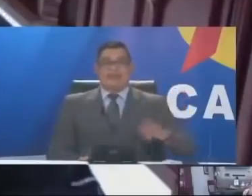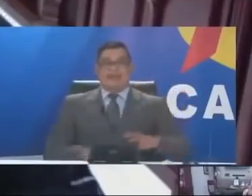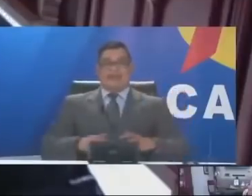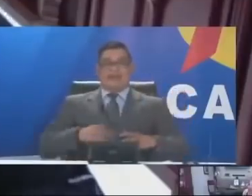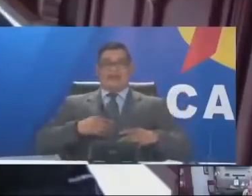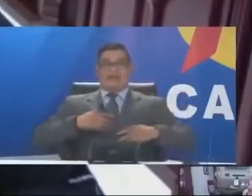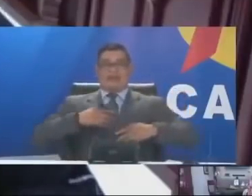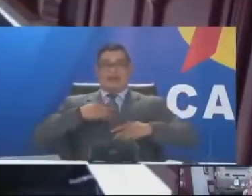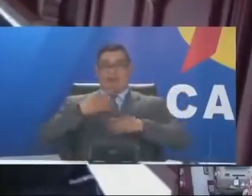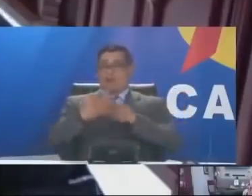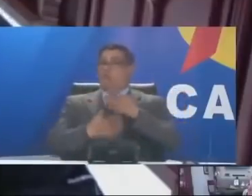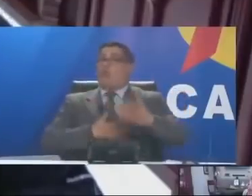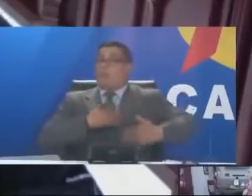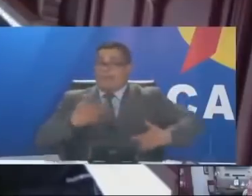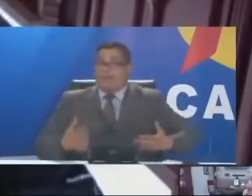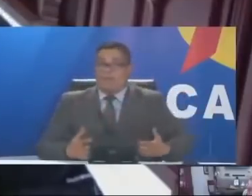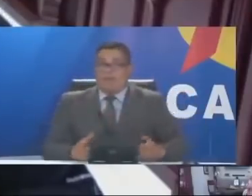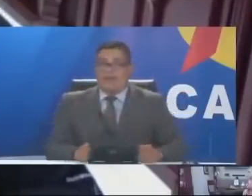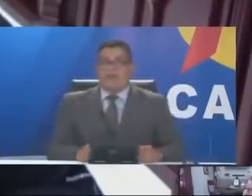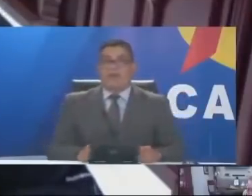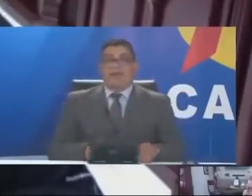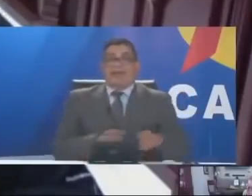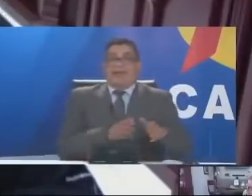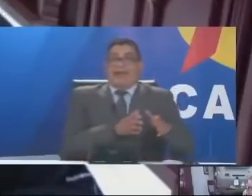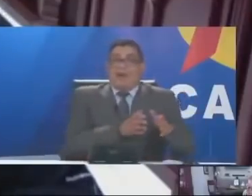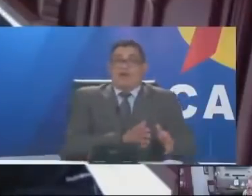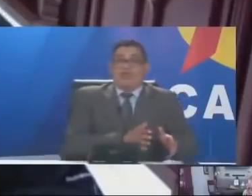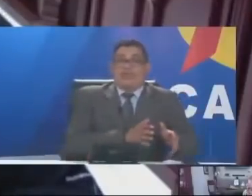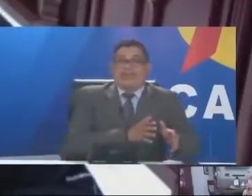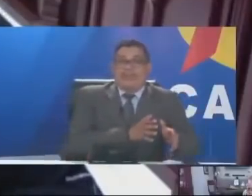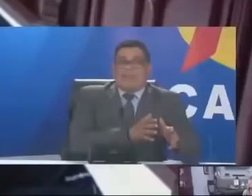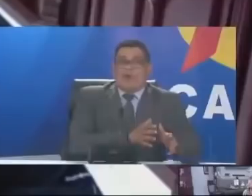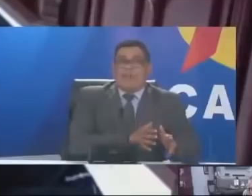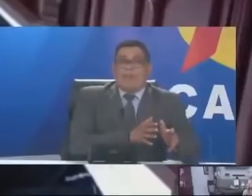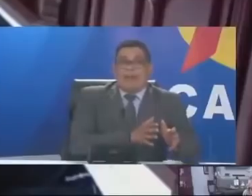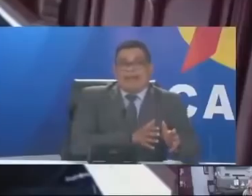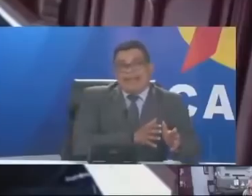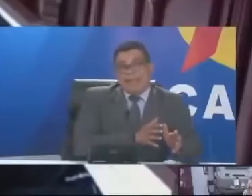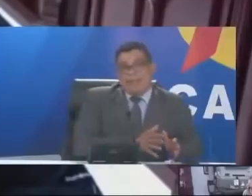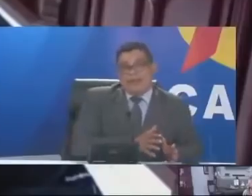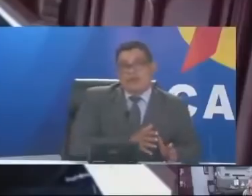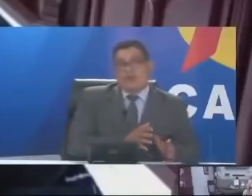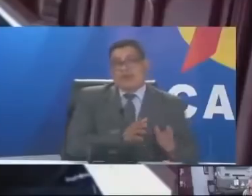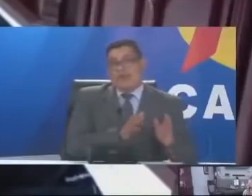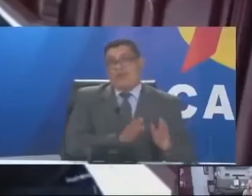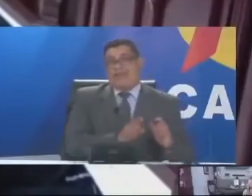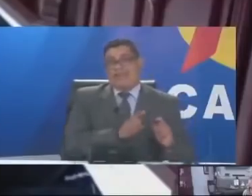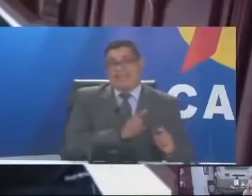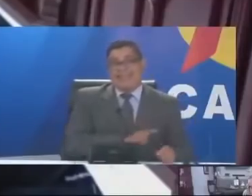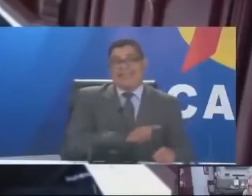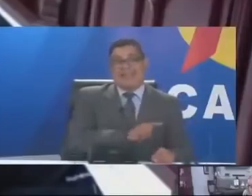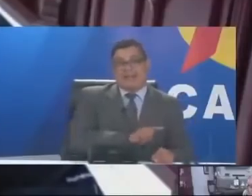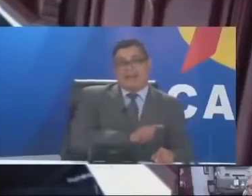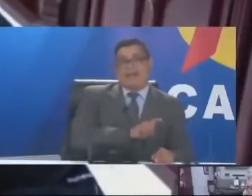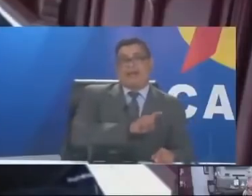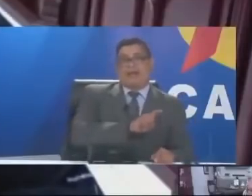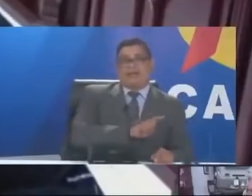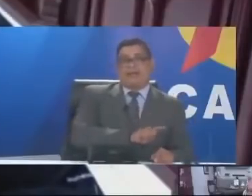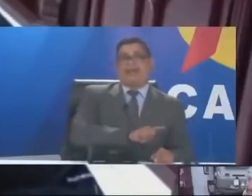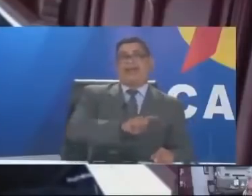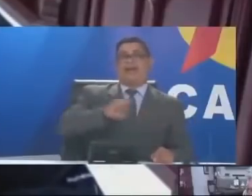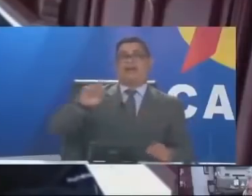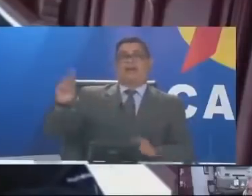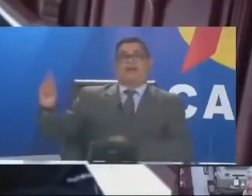que llega por un nuevo partido político que goza del apoyo popular de la población y hay una tendencia que